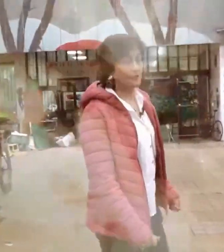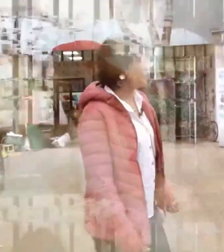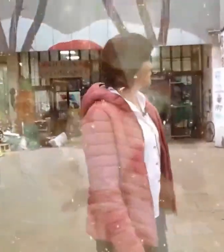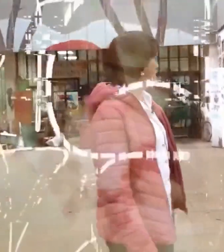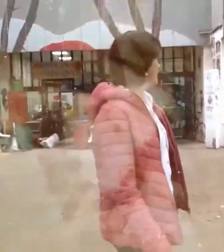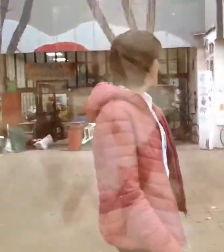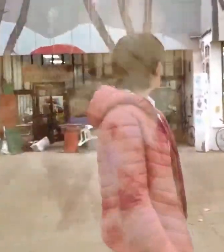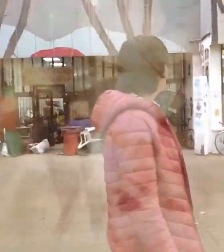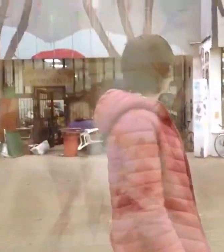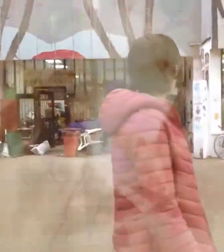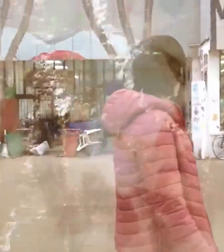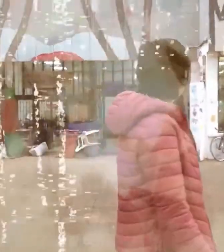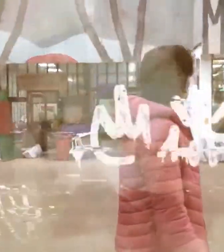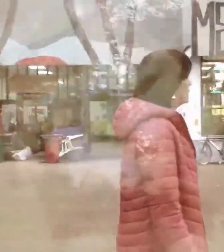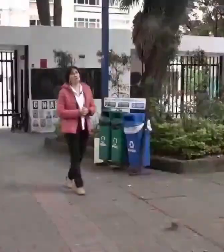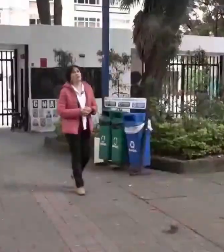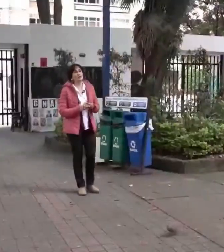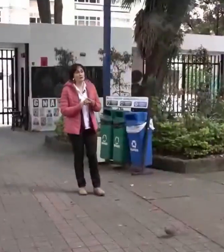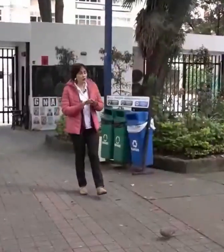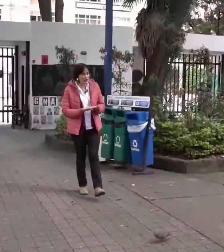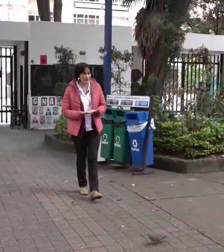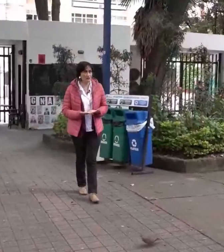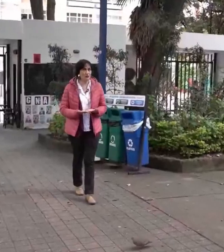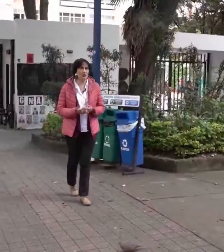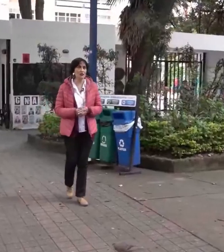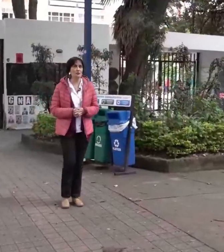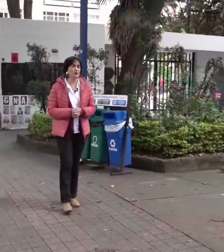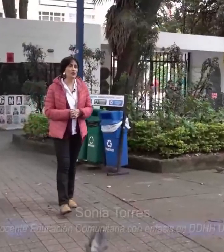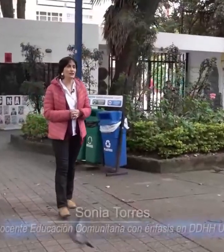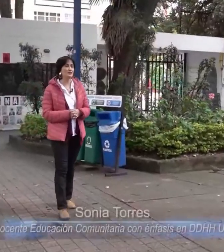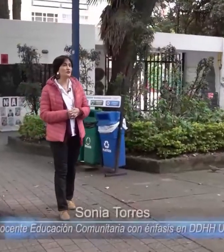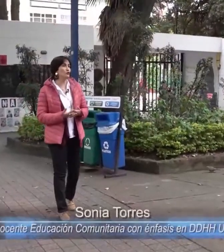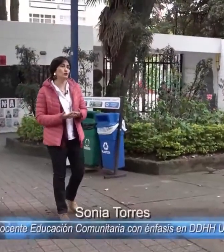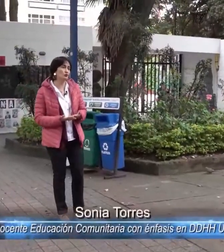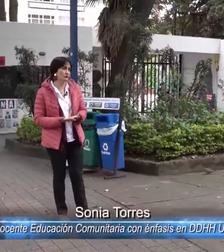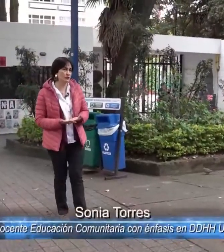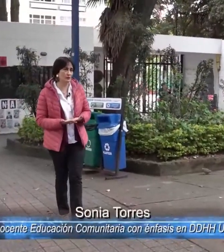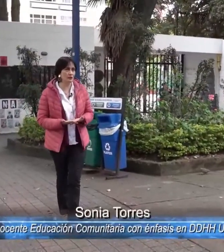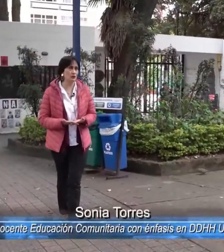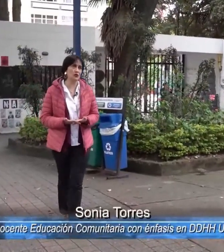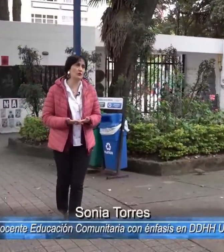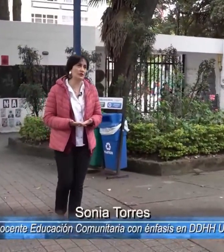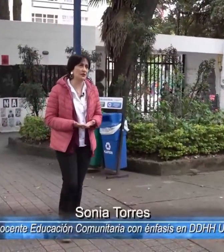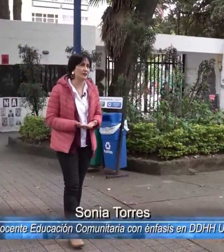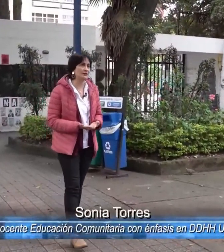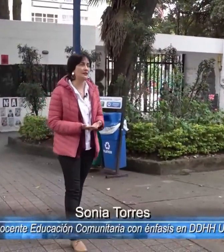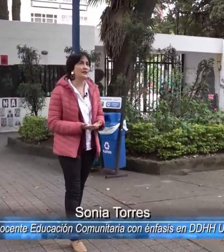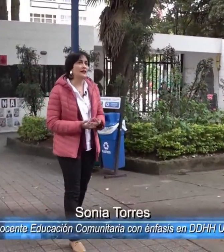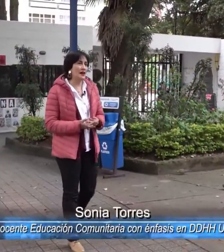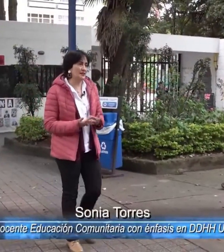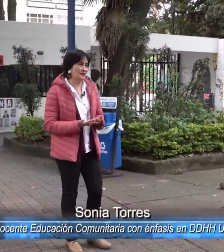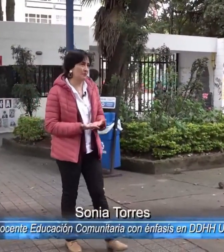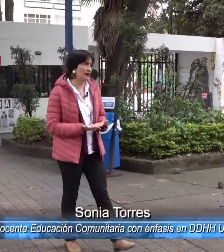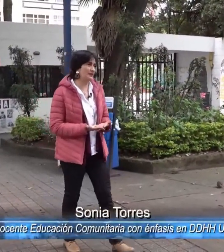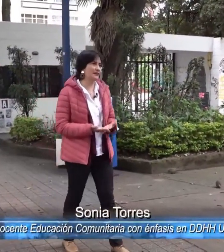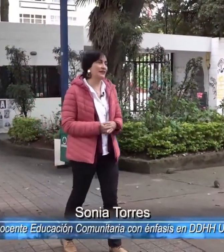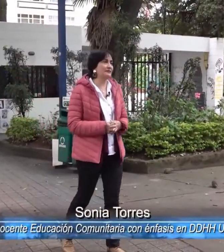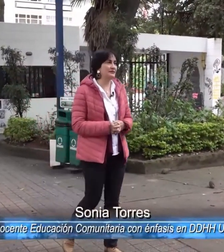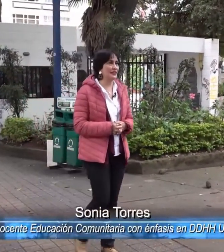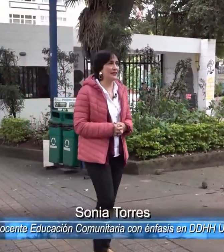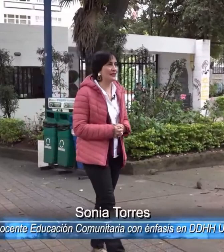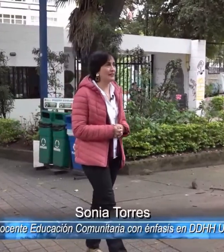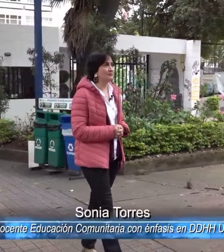Las violencias basadas en género y violencias contra las mujeres no son un fenómeno nuevo realmente, hace